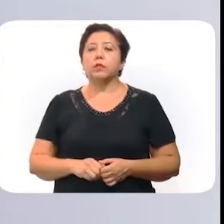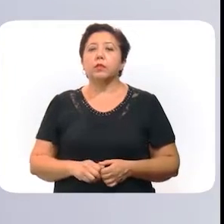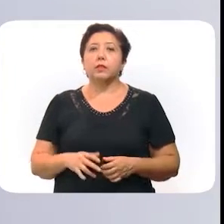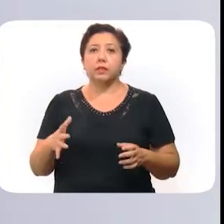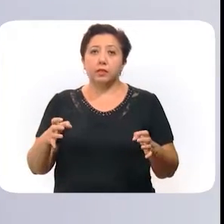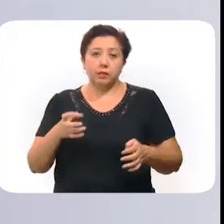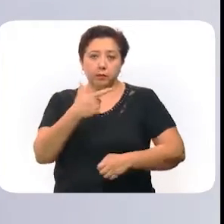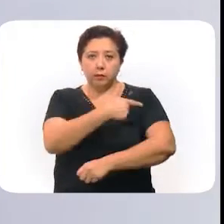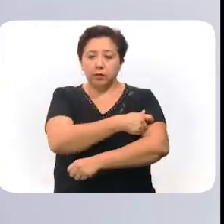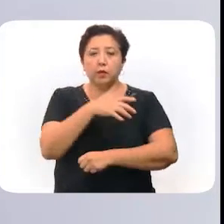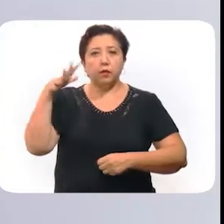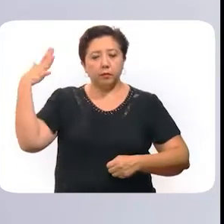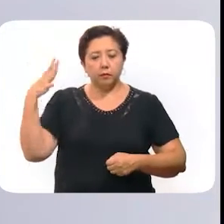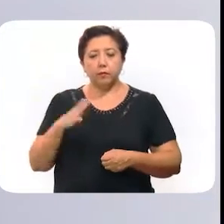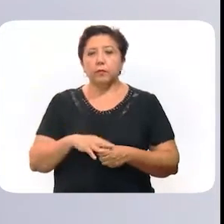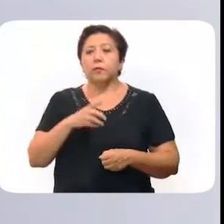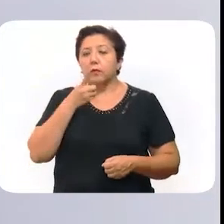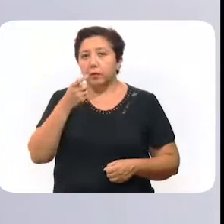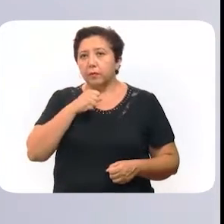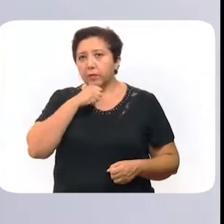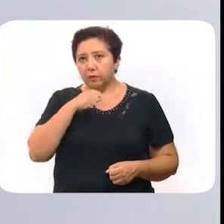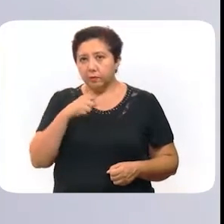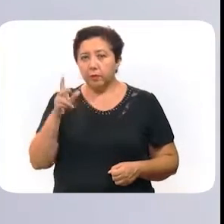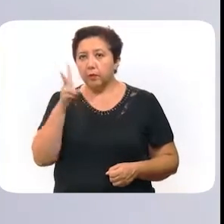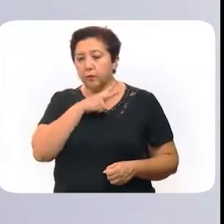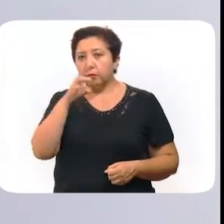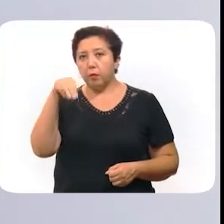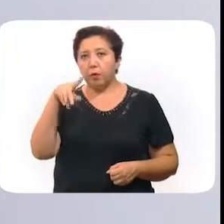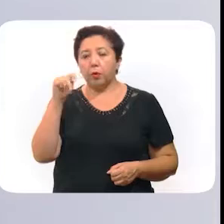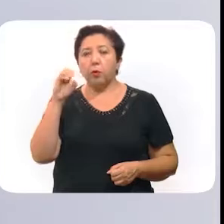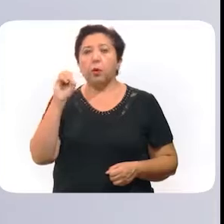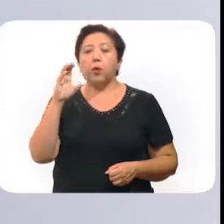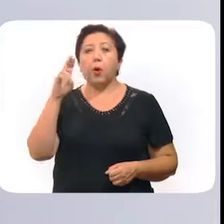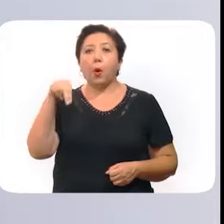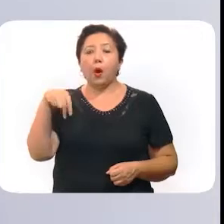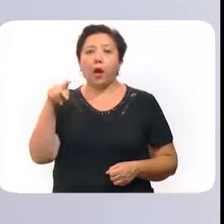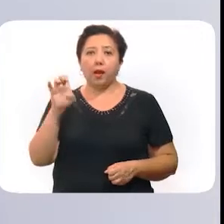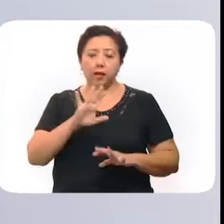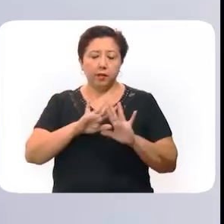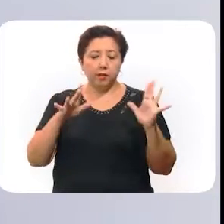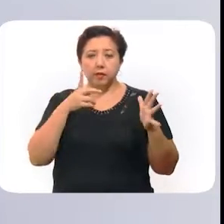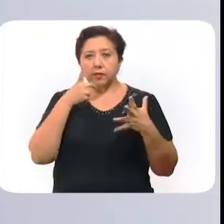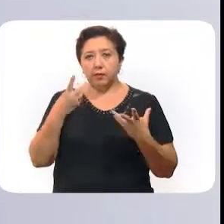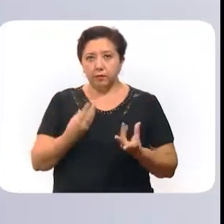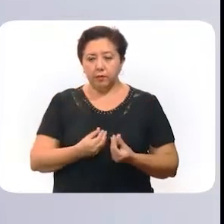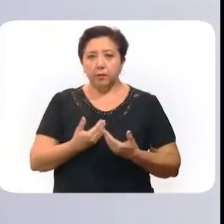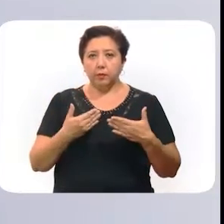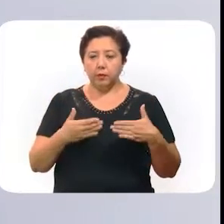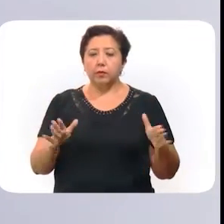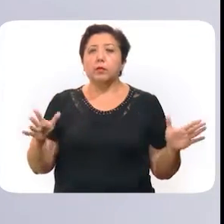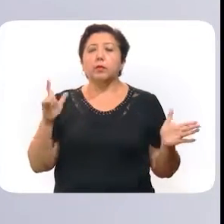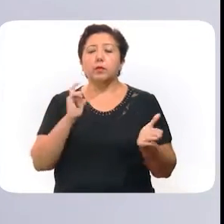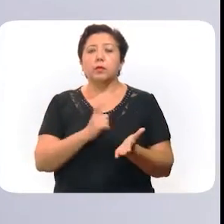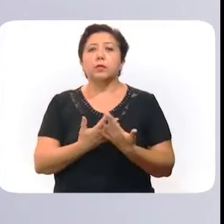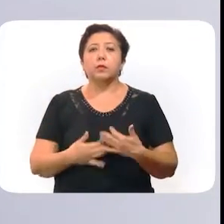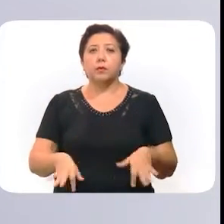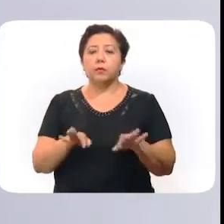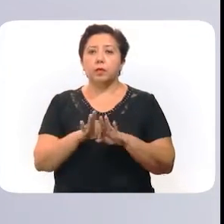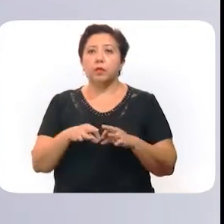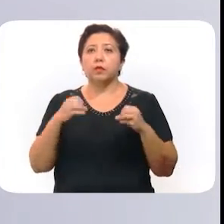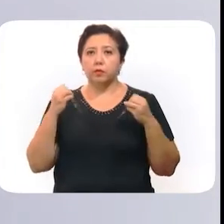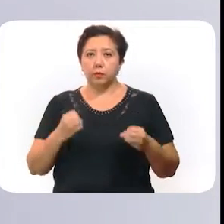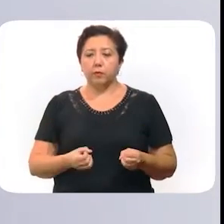está vacunando a adultos mayores en los municipios de Valladolid, Motul y Concal. Como hemos señalado, en la reapertura económica, los datos